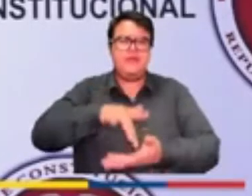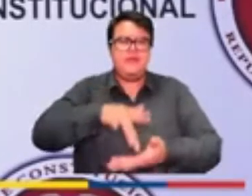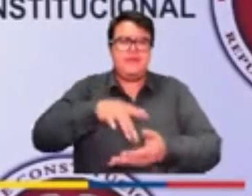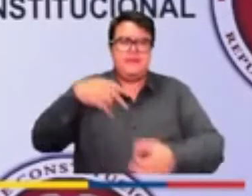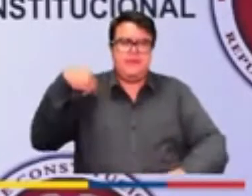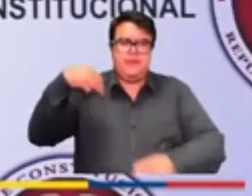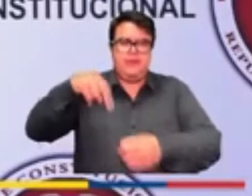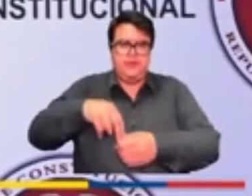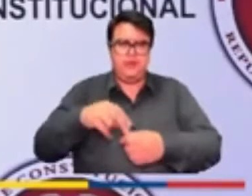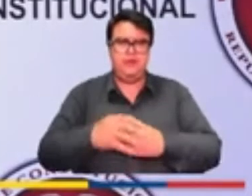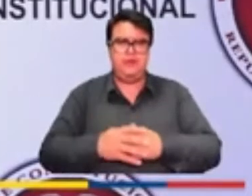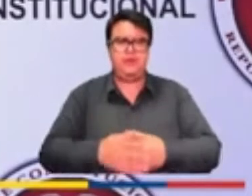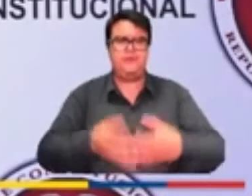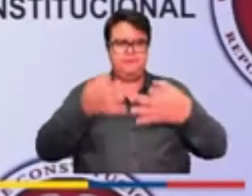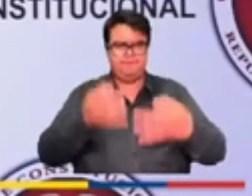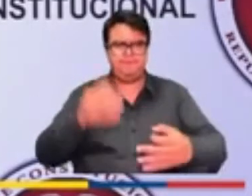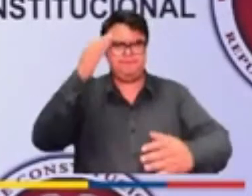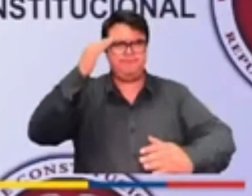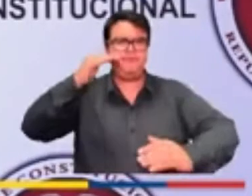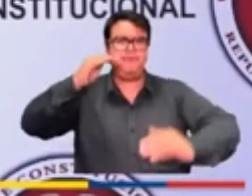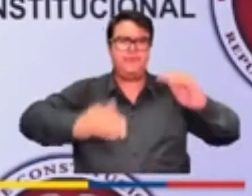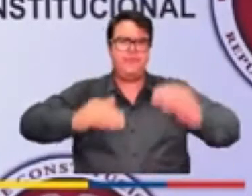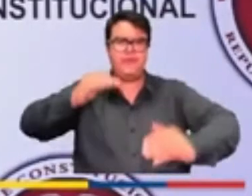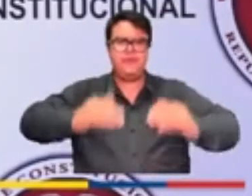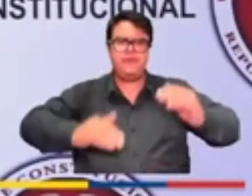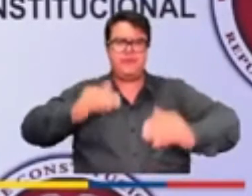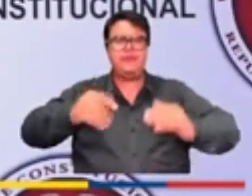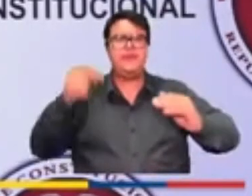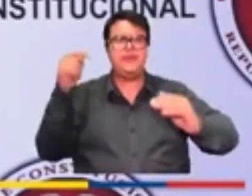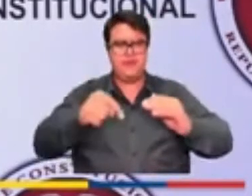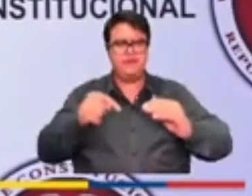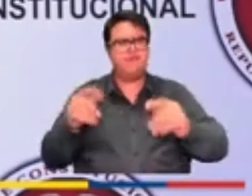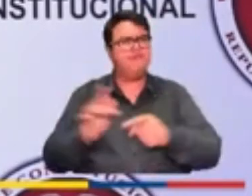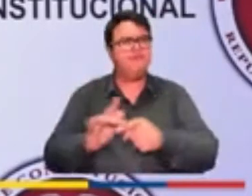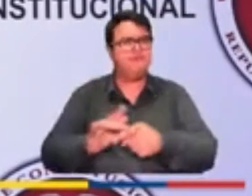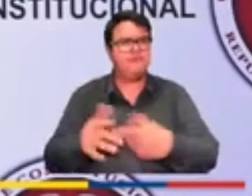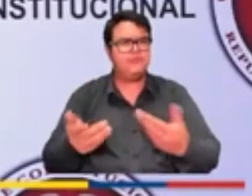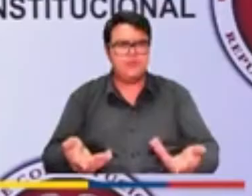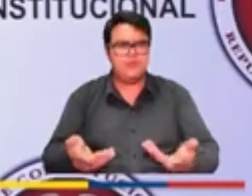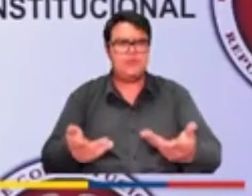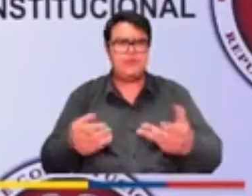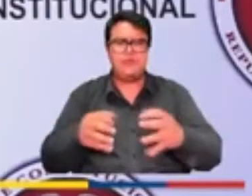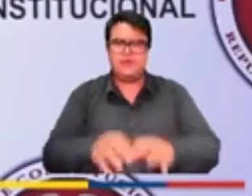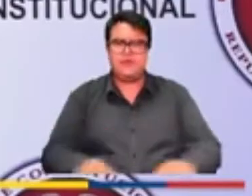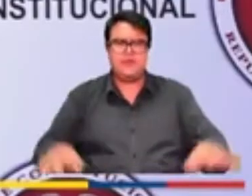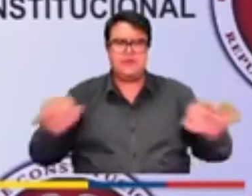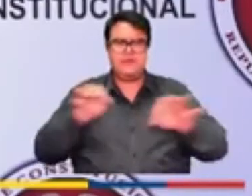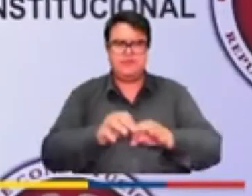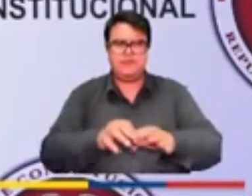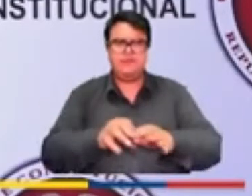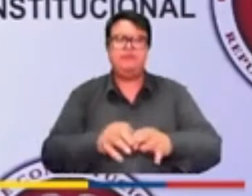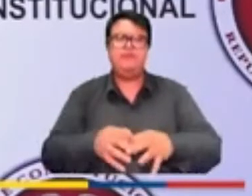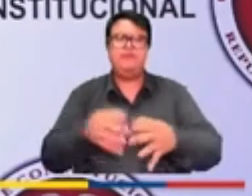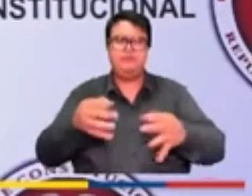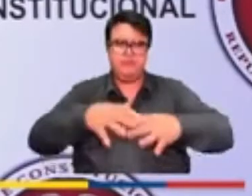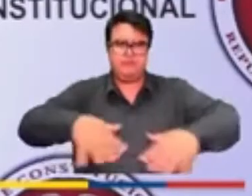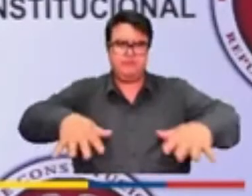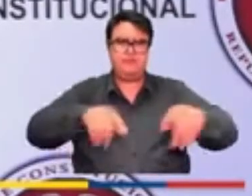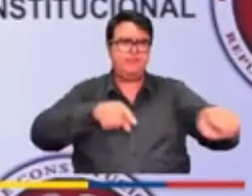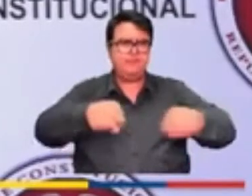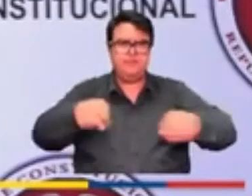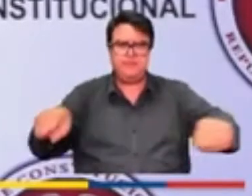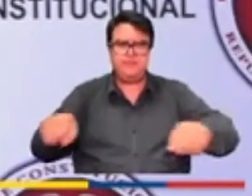tal sentido, el estándar aplicable debe contemplar necesariamente los espacios,